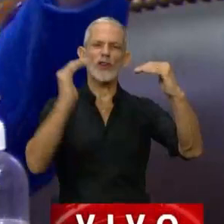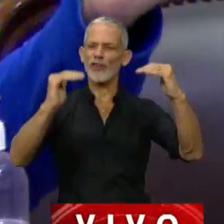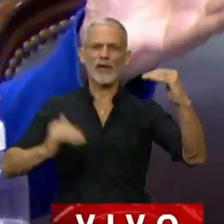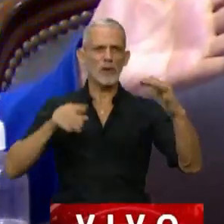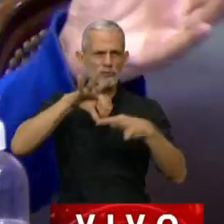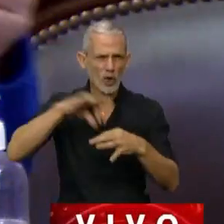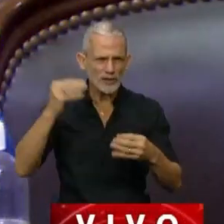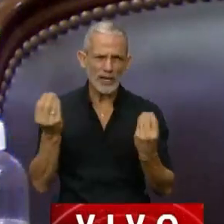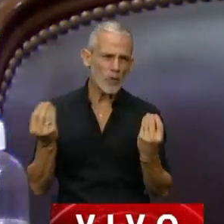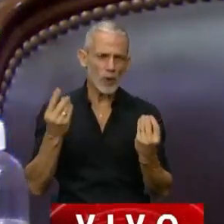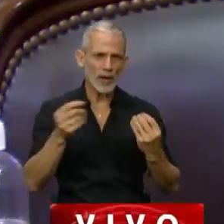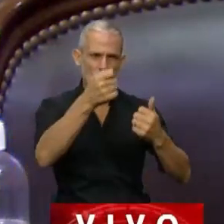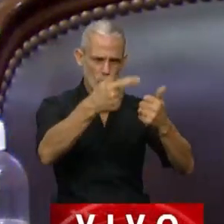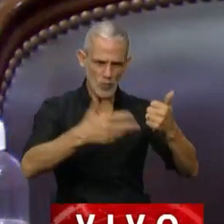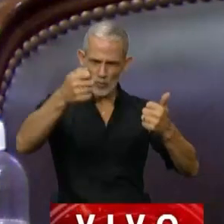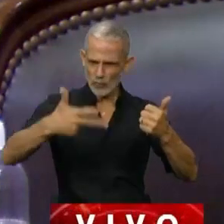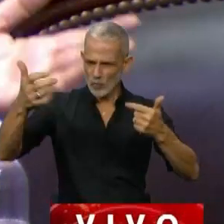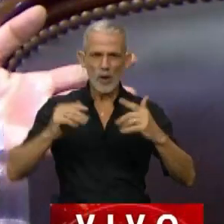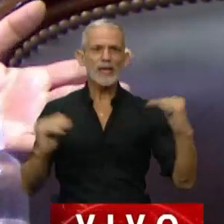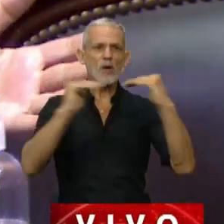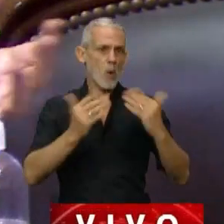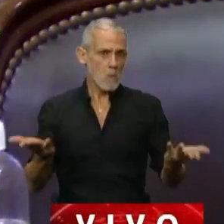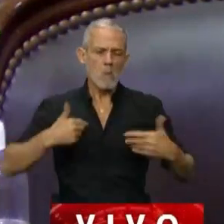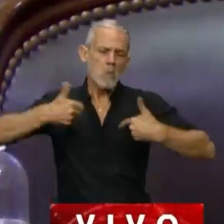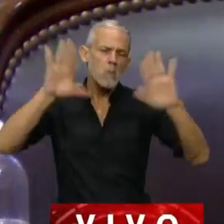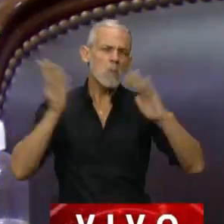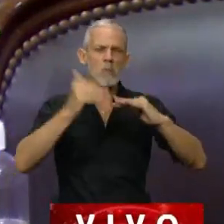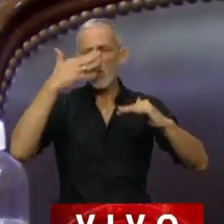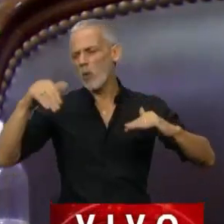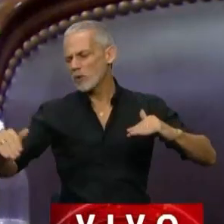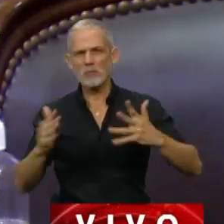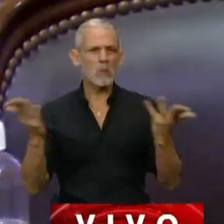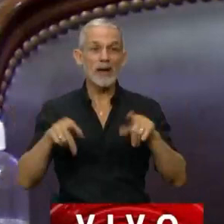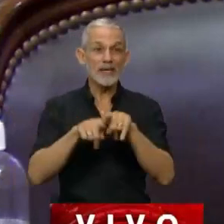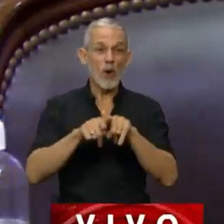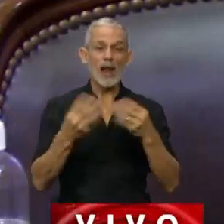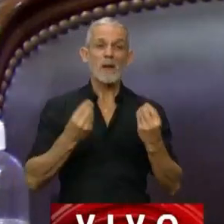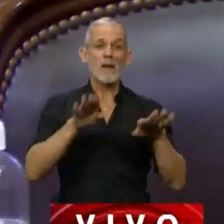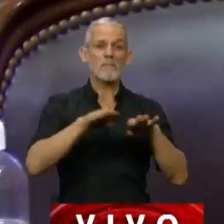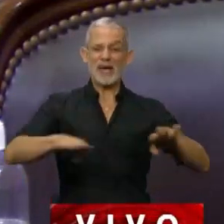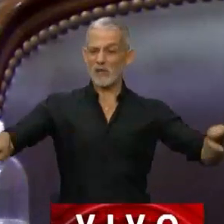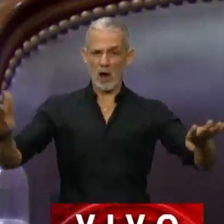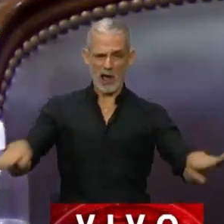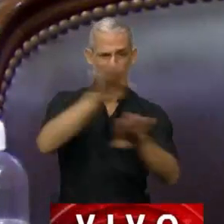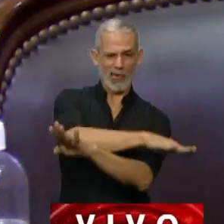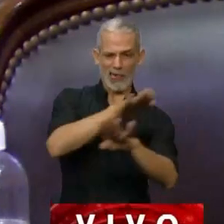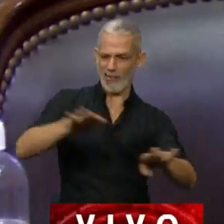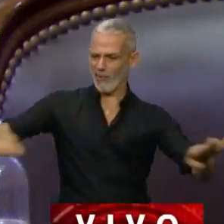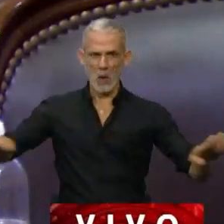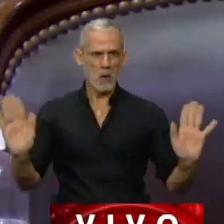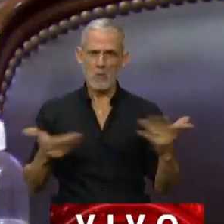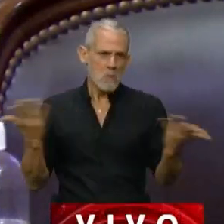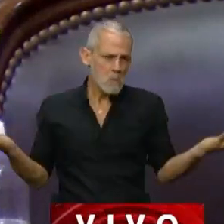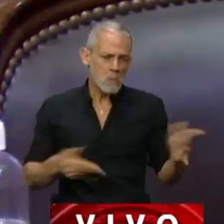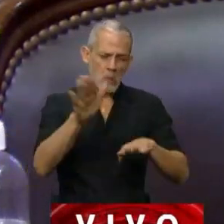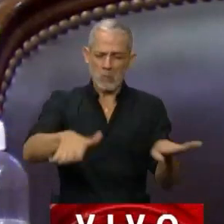gran boleta? Porque si fuera igualitario nadie ni le importaría. Como cuando uno pone en la mesa la boleta, nadie pelea dónde está tu boleta.